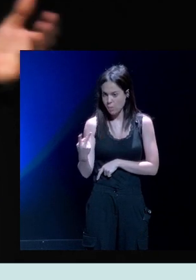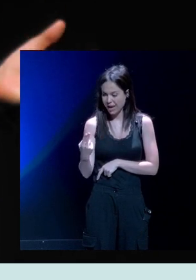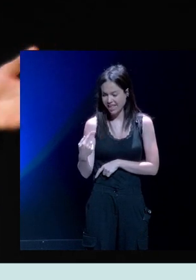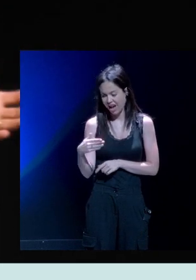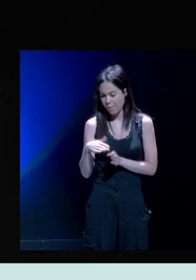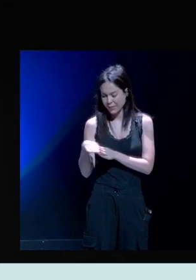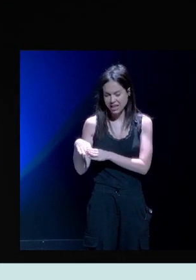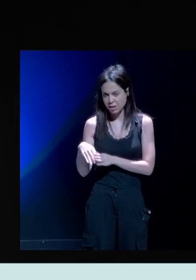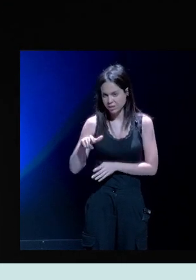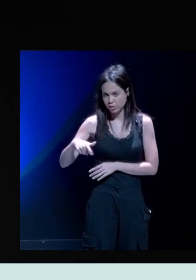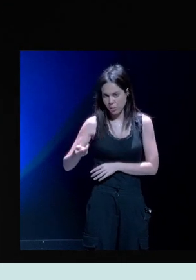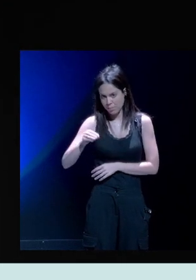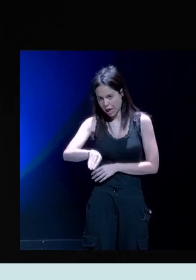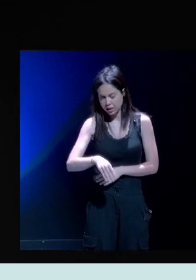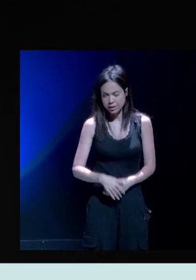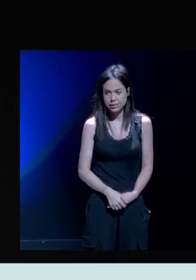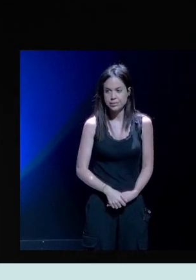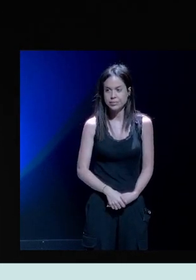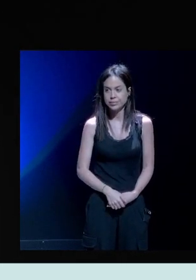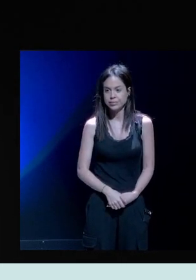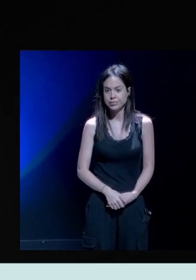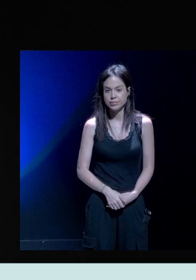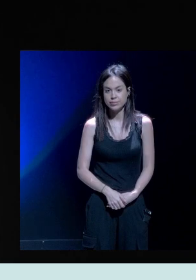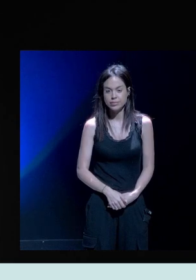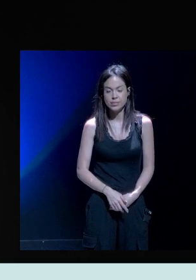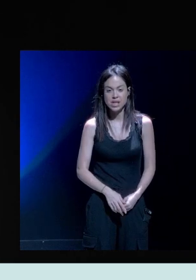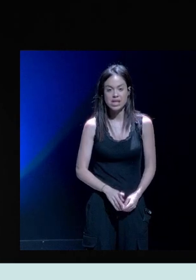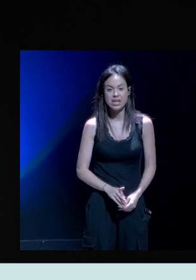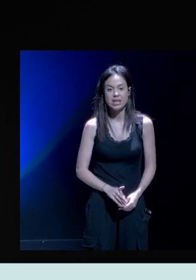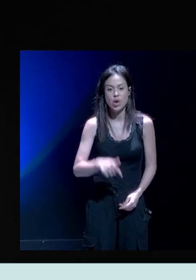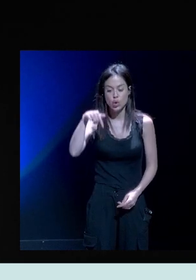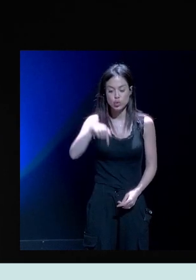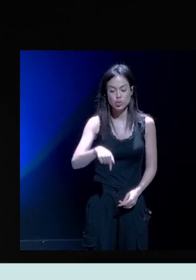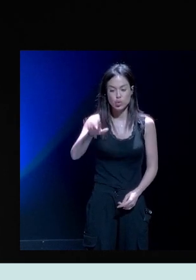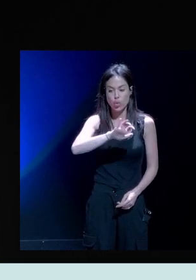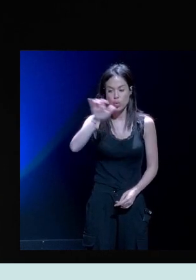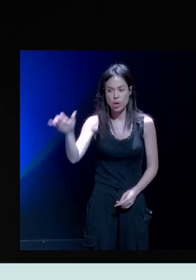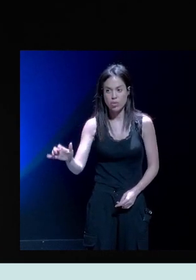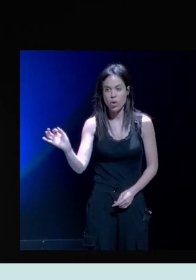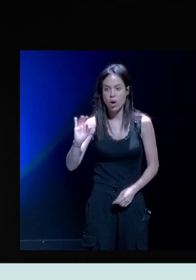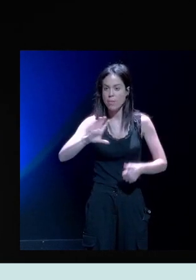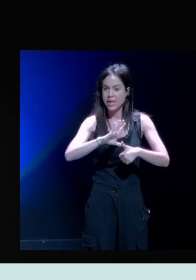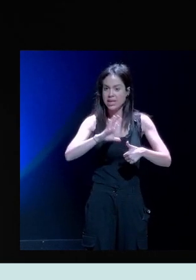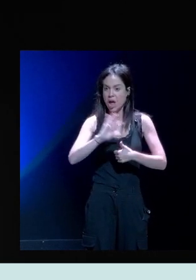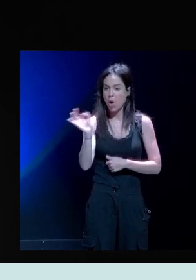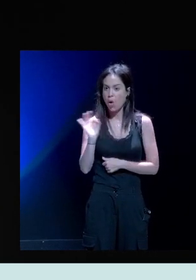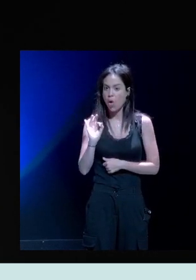Y constatamos que en el sur de Europa, pero también en América Latina o en Japón,